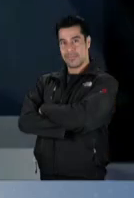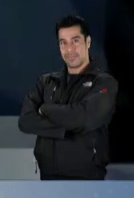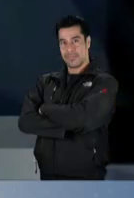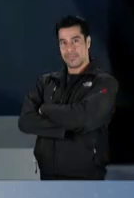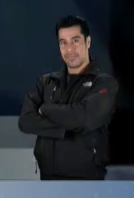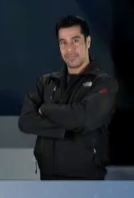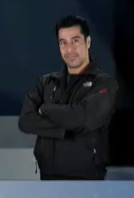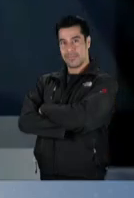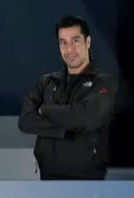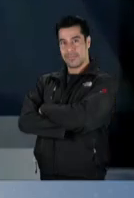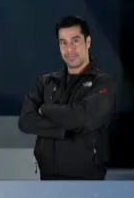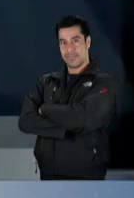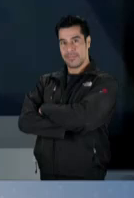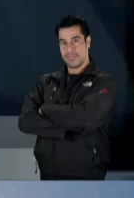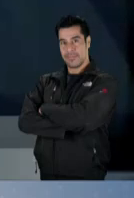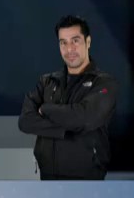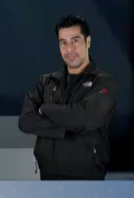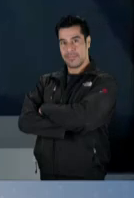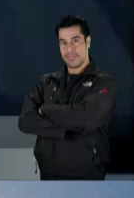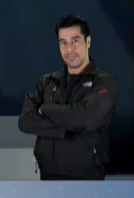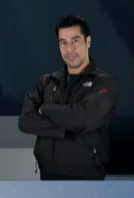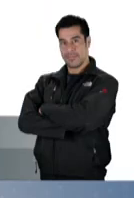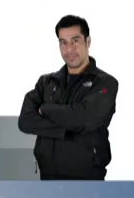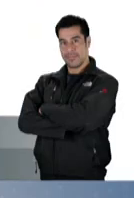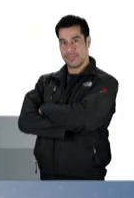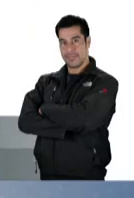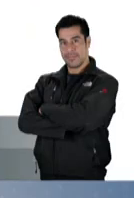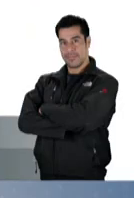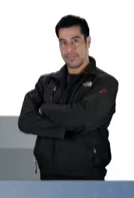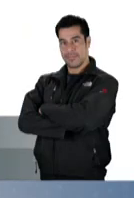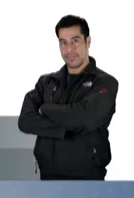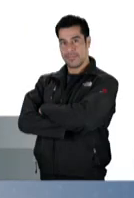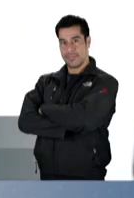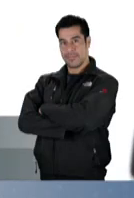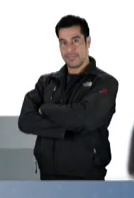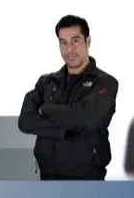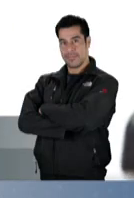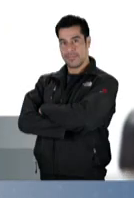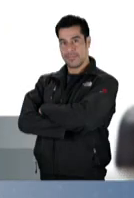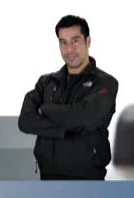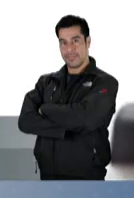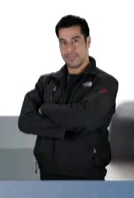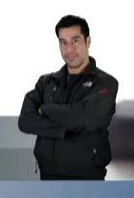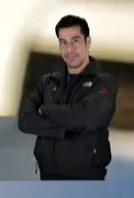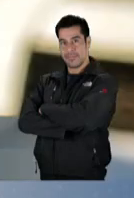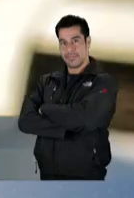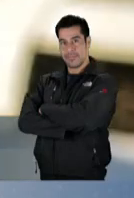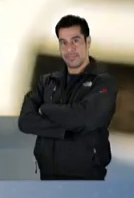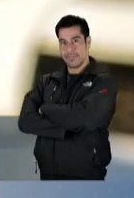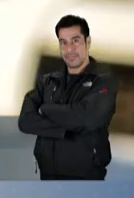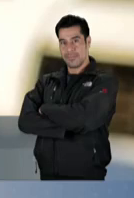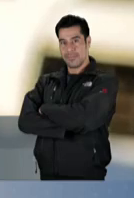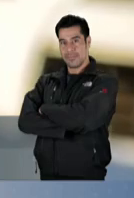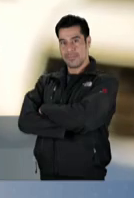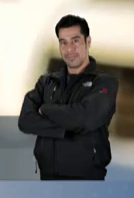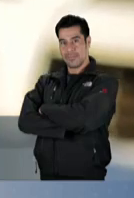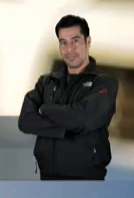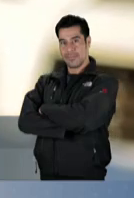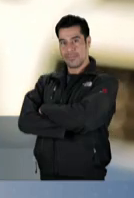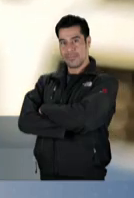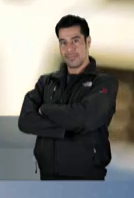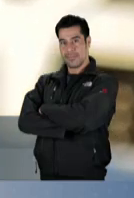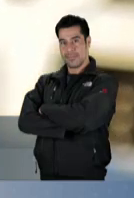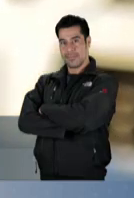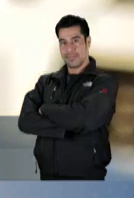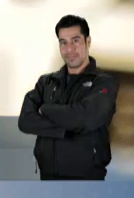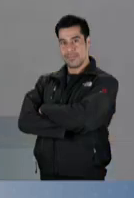mayor información, dada la relevancia de las características de este robo, por cierto, porque se logró desatar y también obtener ayuda de terceros que